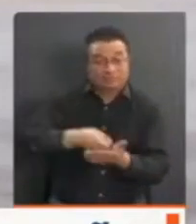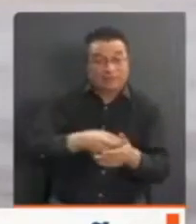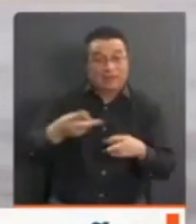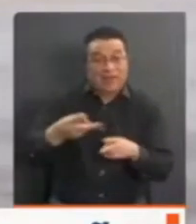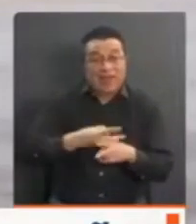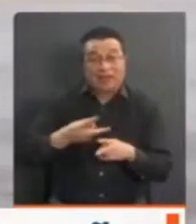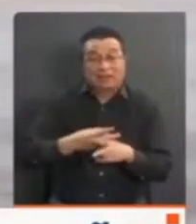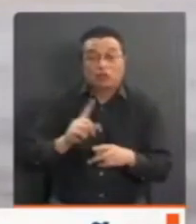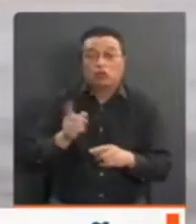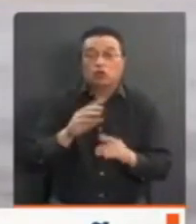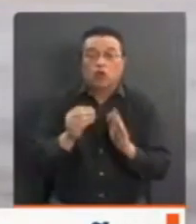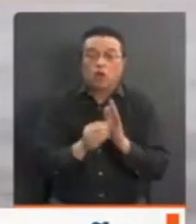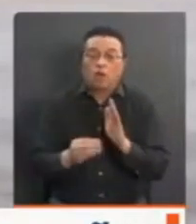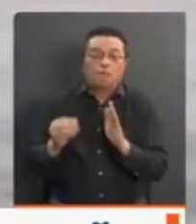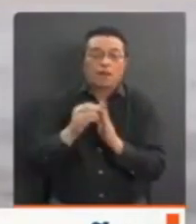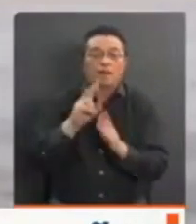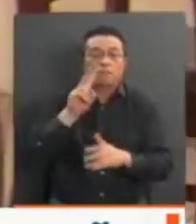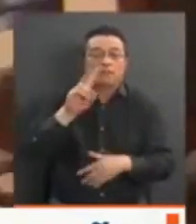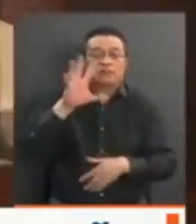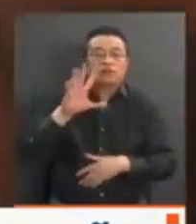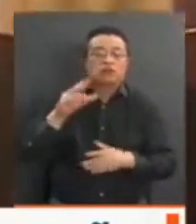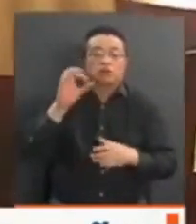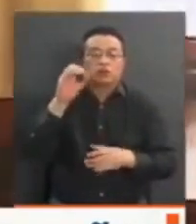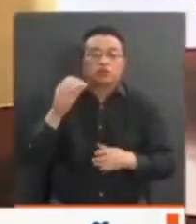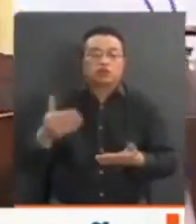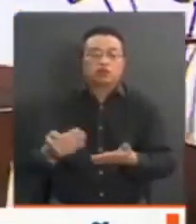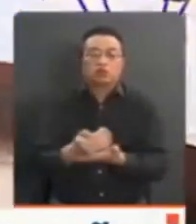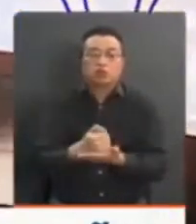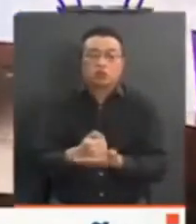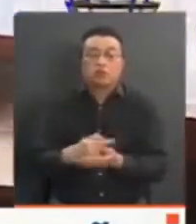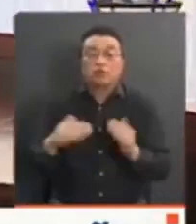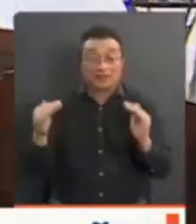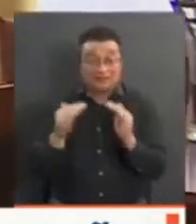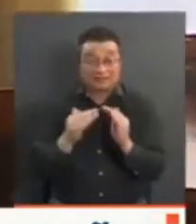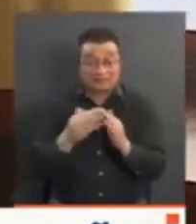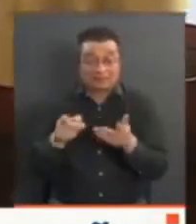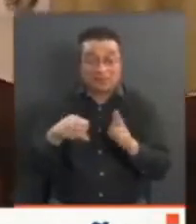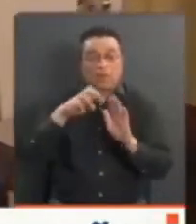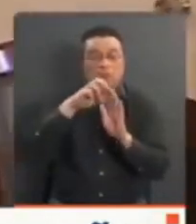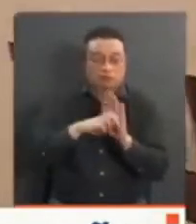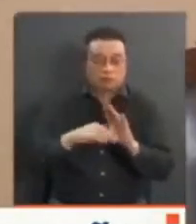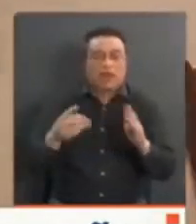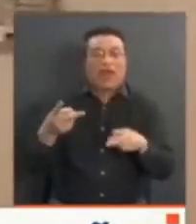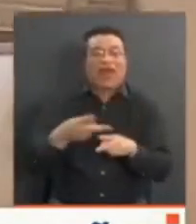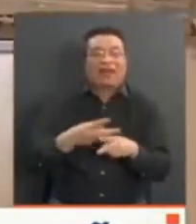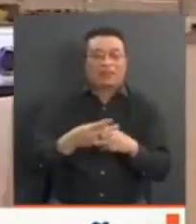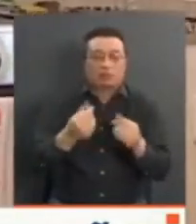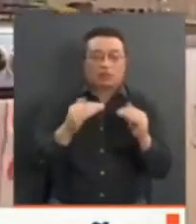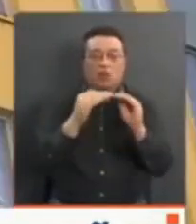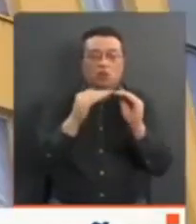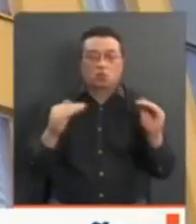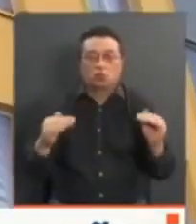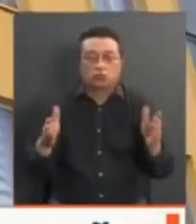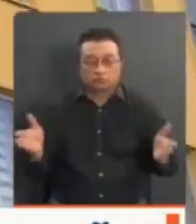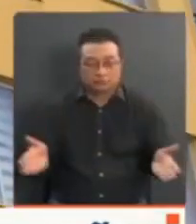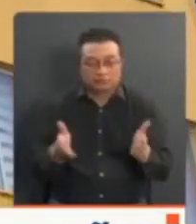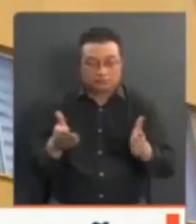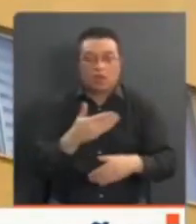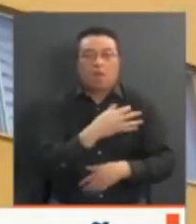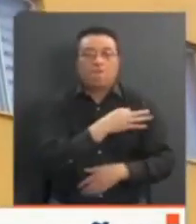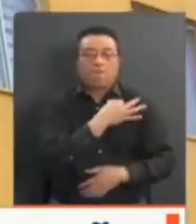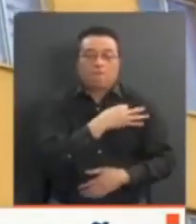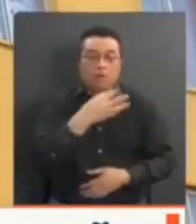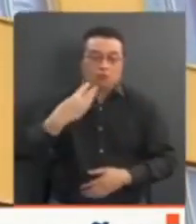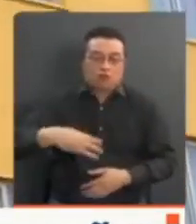no supere el 25% de sus ingresos. Viviendas que son parte del proyecto Arriendo a Precio Justo, impulsado por el municipio. Fue